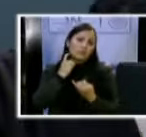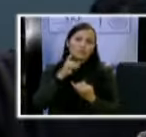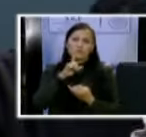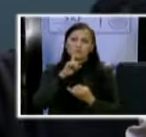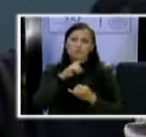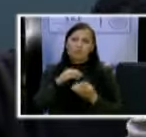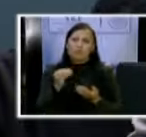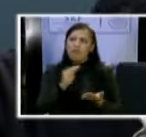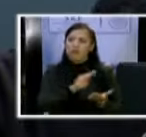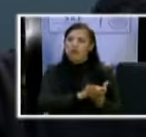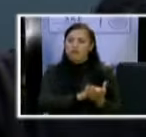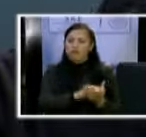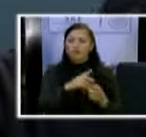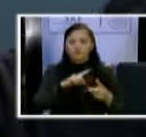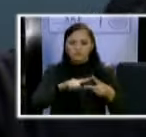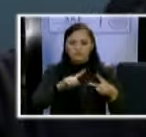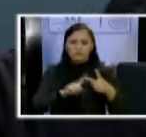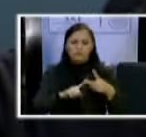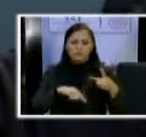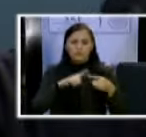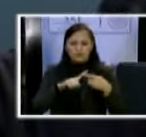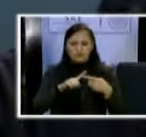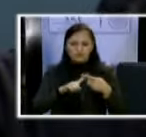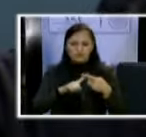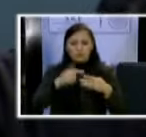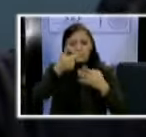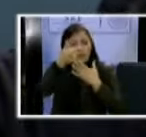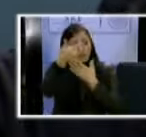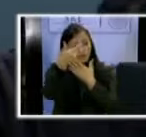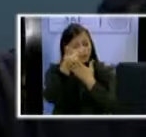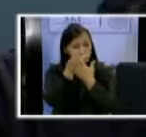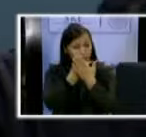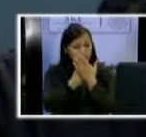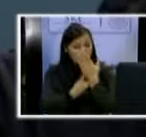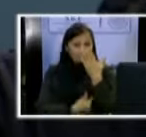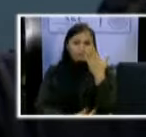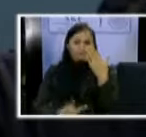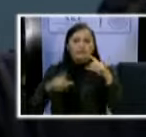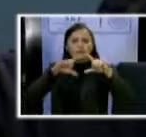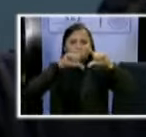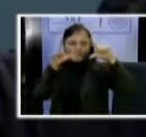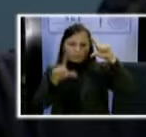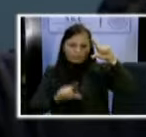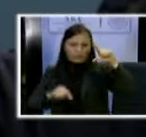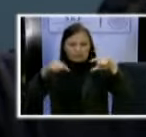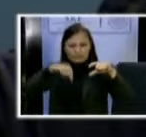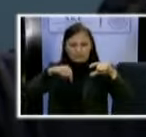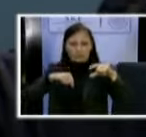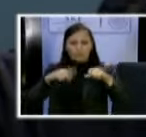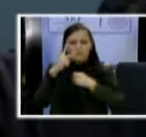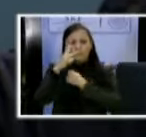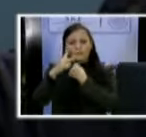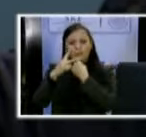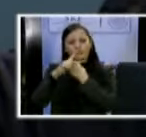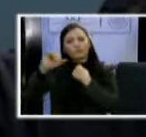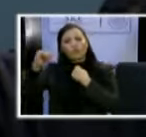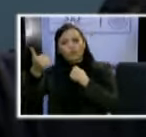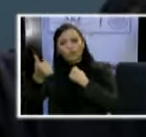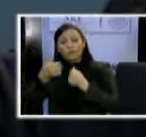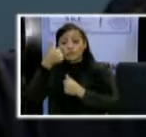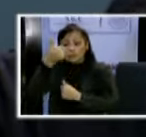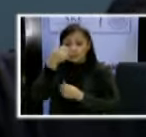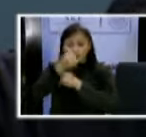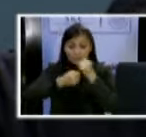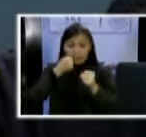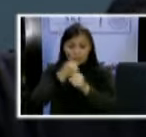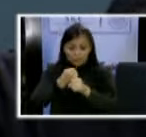de ellas es que el padrón de los mexicanos en el extranjero no se actualice solamente cada 6 años, porque no van a poder votar solamente